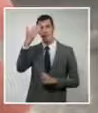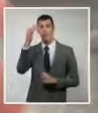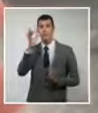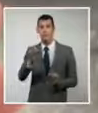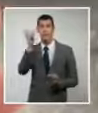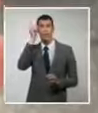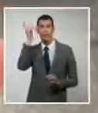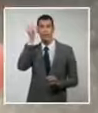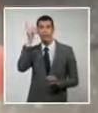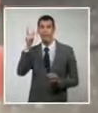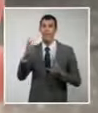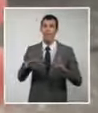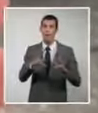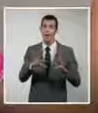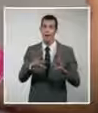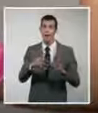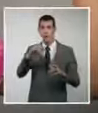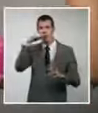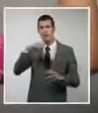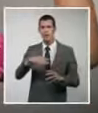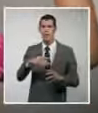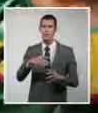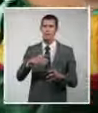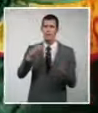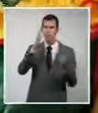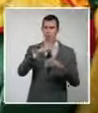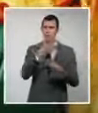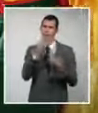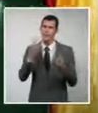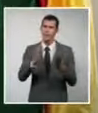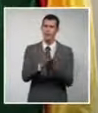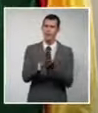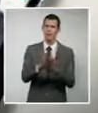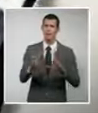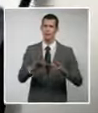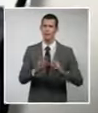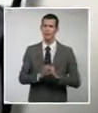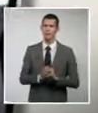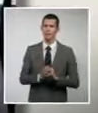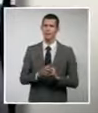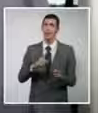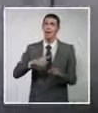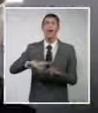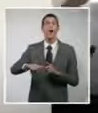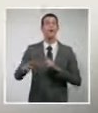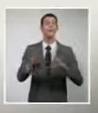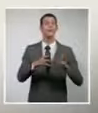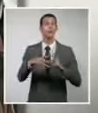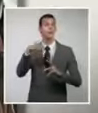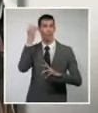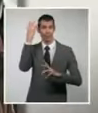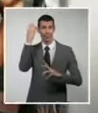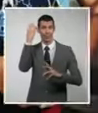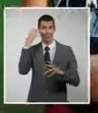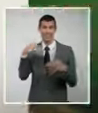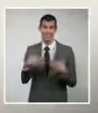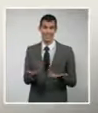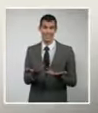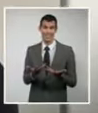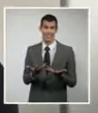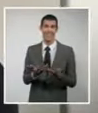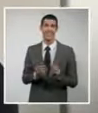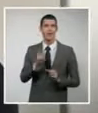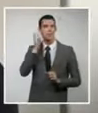han dejado dormir la creatividad, y a esta clase de tercero la pandemia le ha hecho germinar otras iniciativas propias de las redes